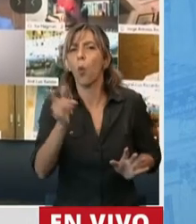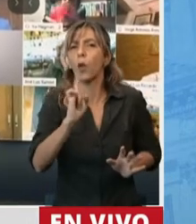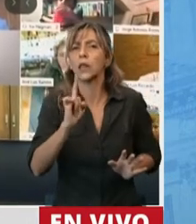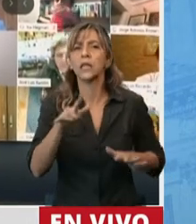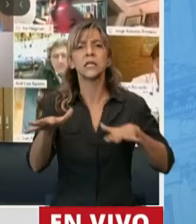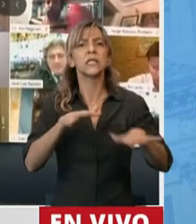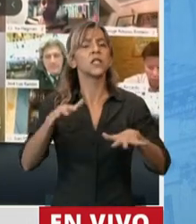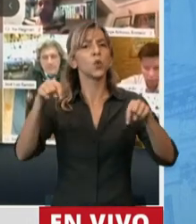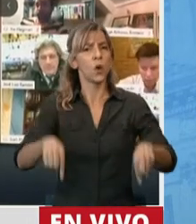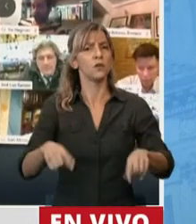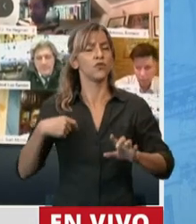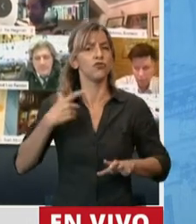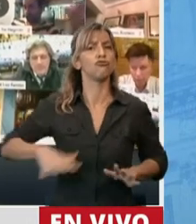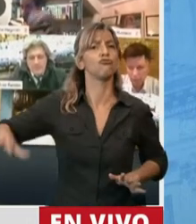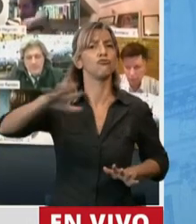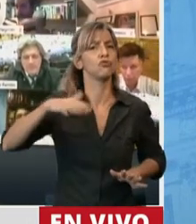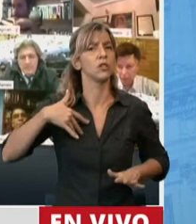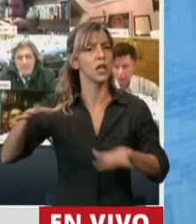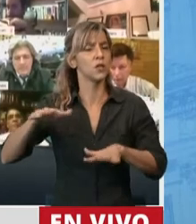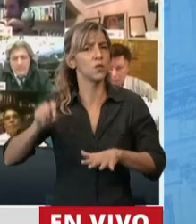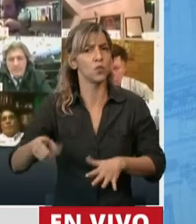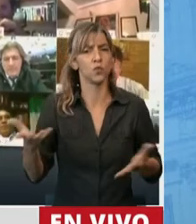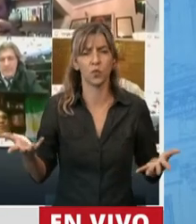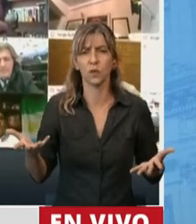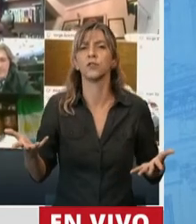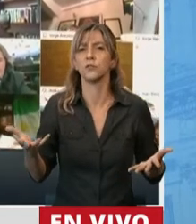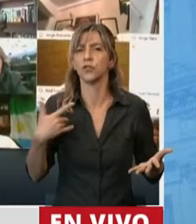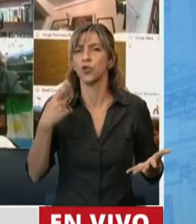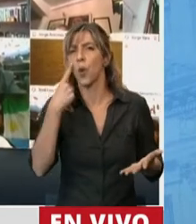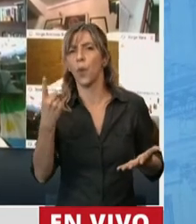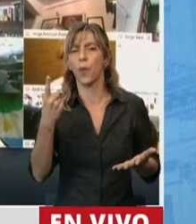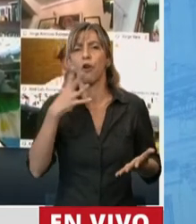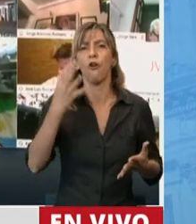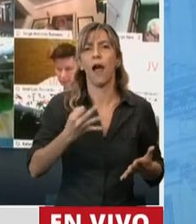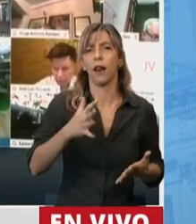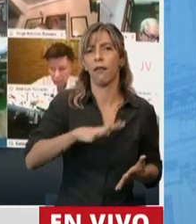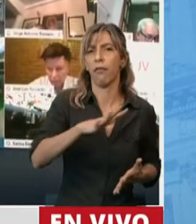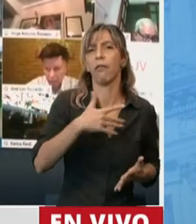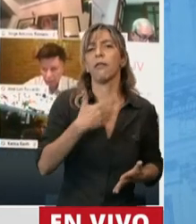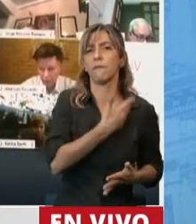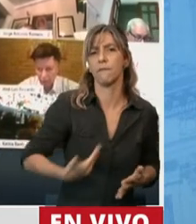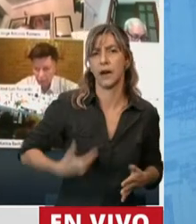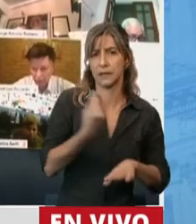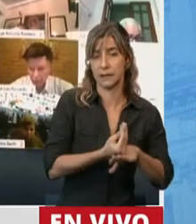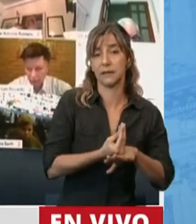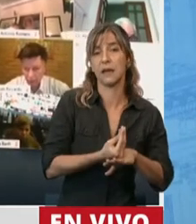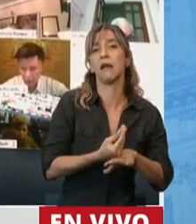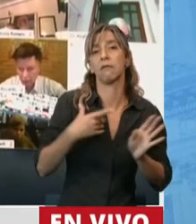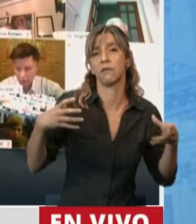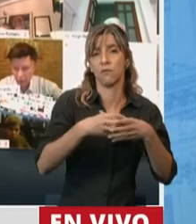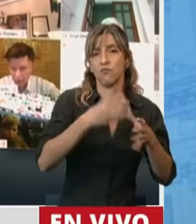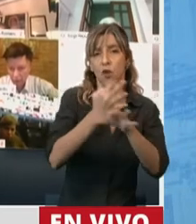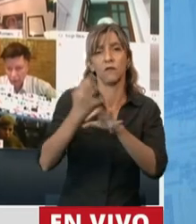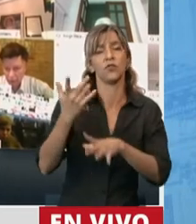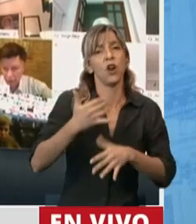viviendo como sociedad. Nosotros, la realidad de lo que nos muestra es que tenemos un presidente que, asesorado por un comité de expertos,